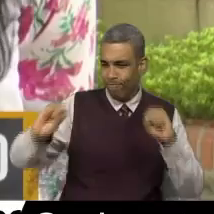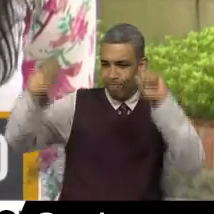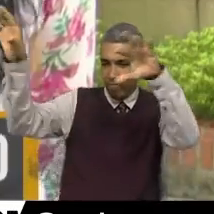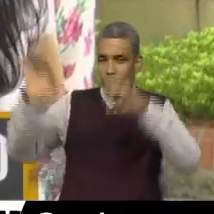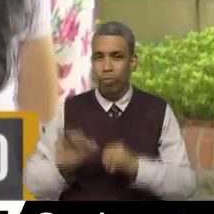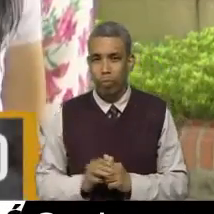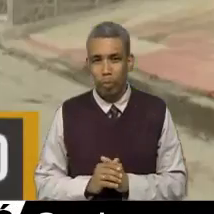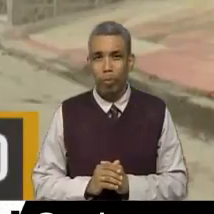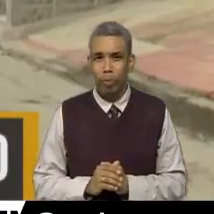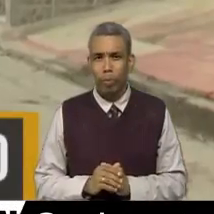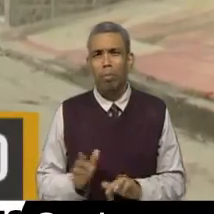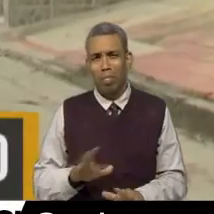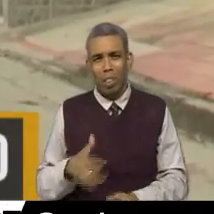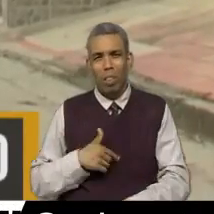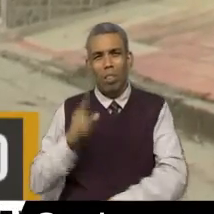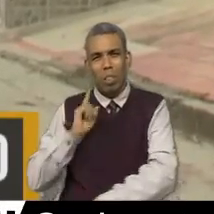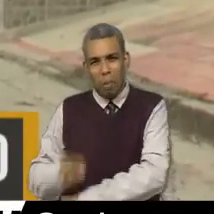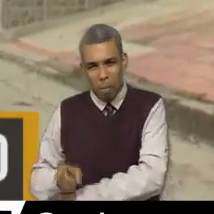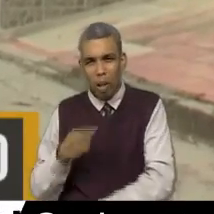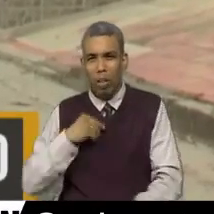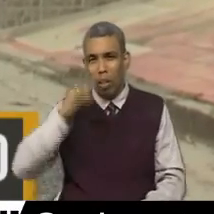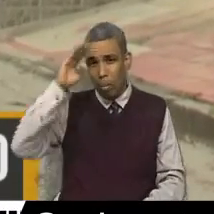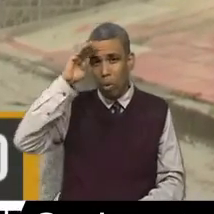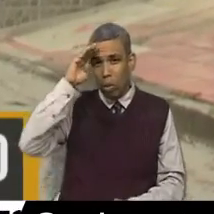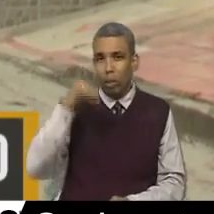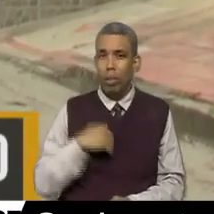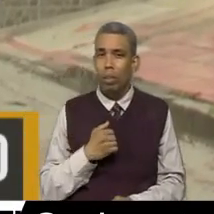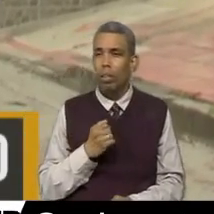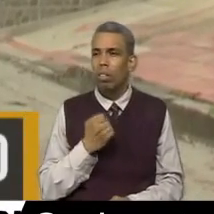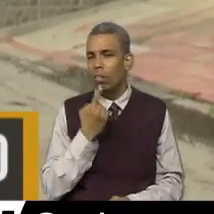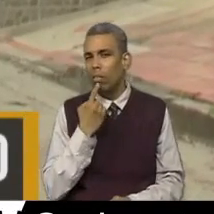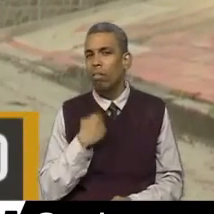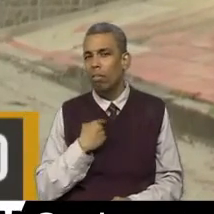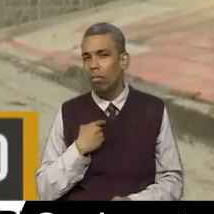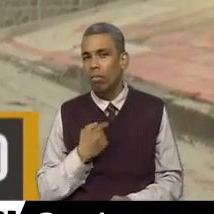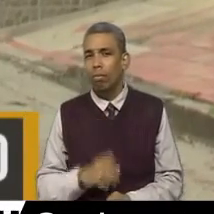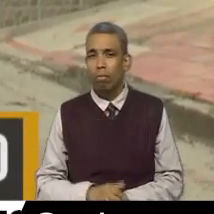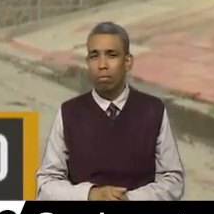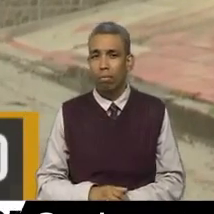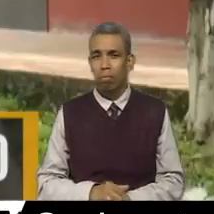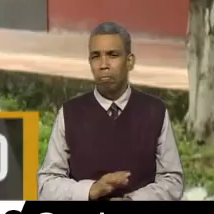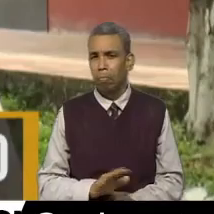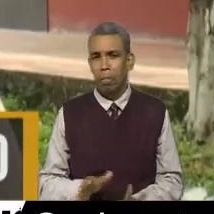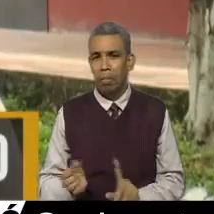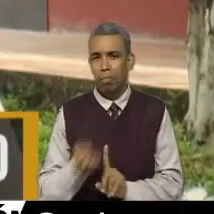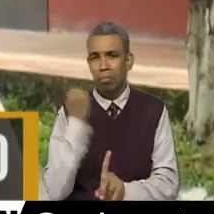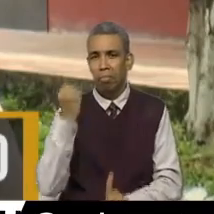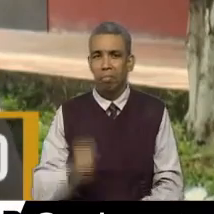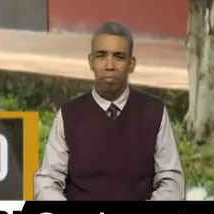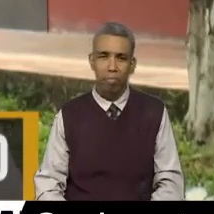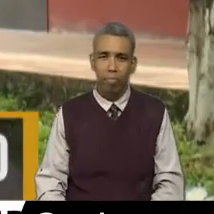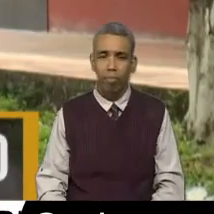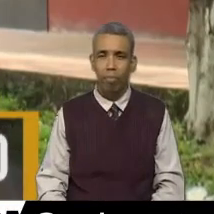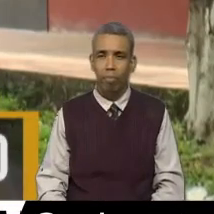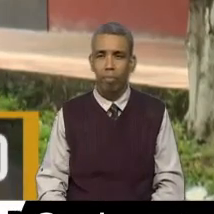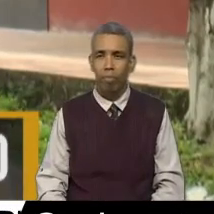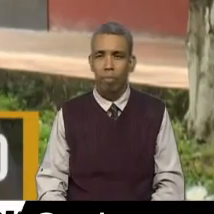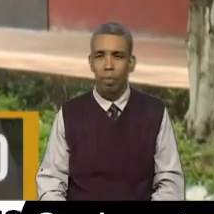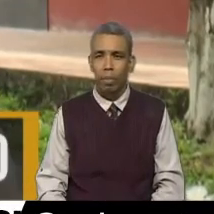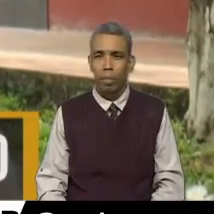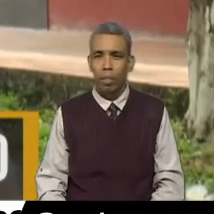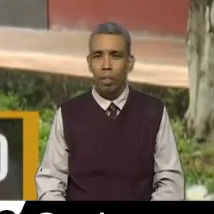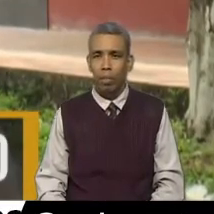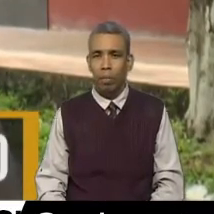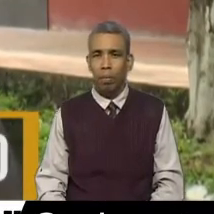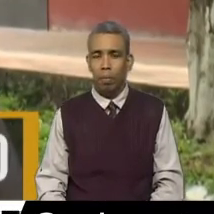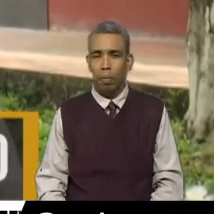sido interpuestas ante las autoridades, pero la respuesta de las mismas no ha sido efectiva. En parte le echamos la culpa a la indigencia,